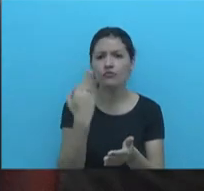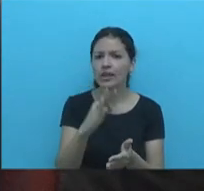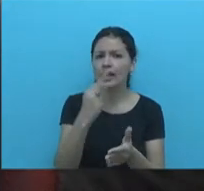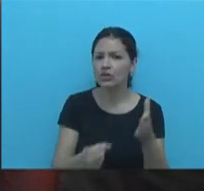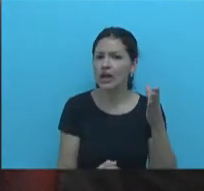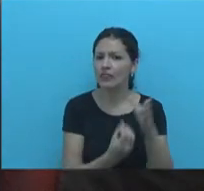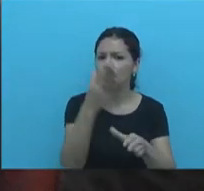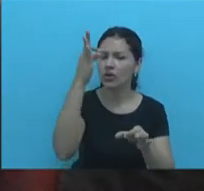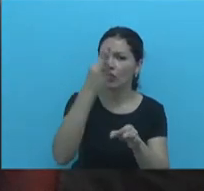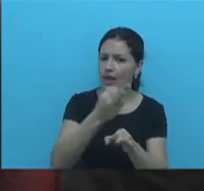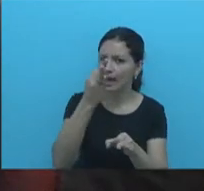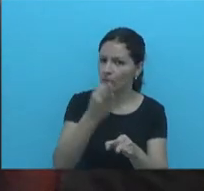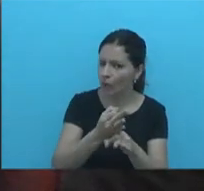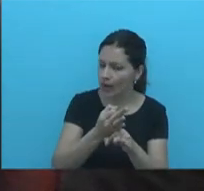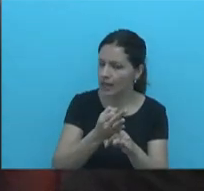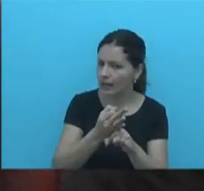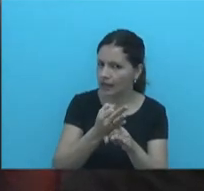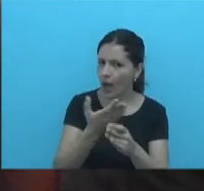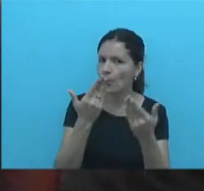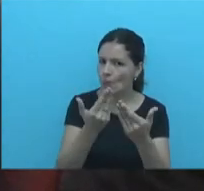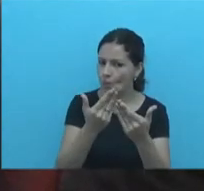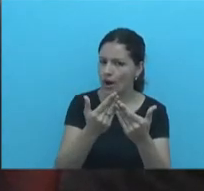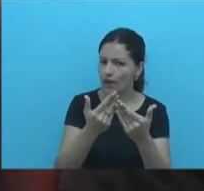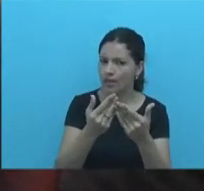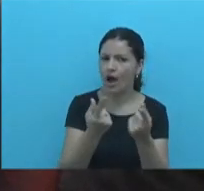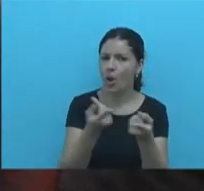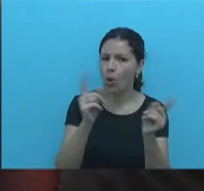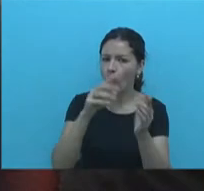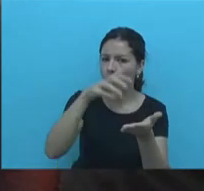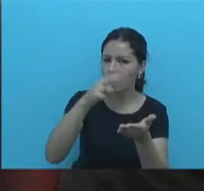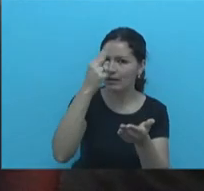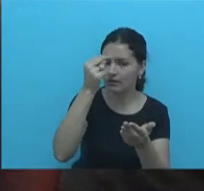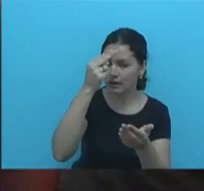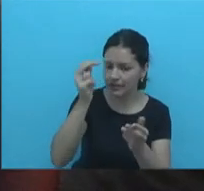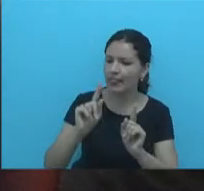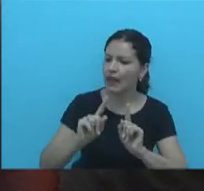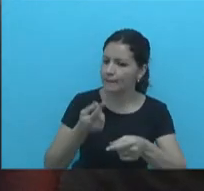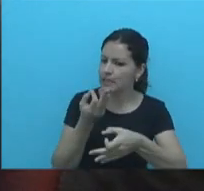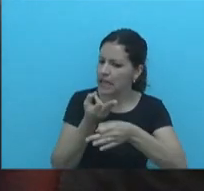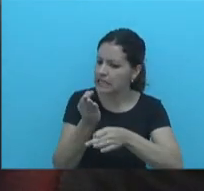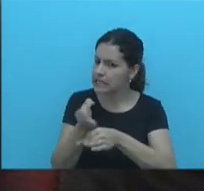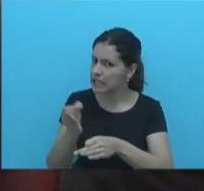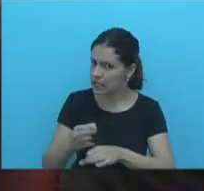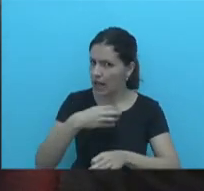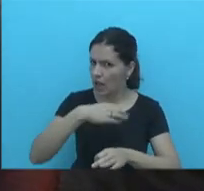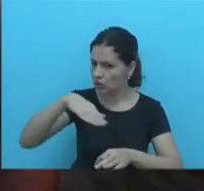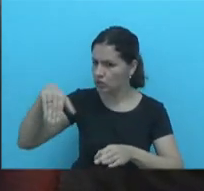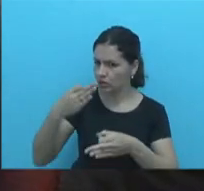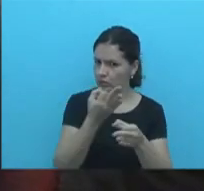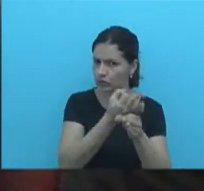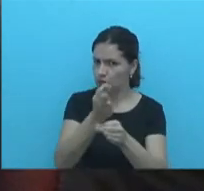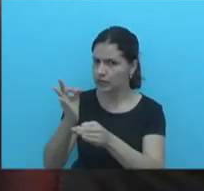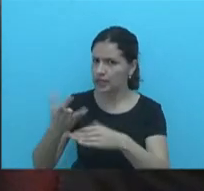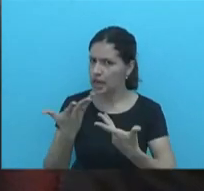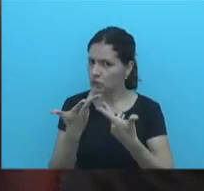enfermería y capacitación de primeros auxilios dentro de la institución, Para poder concretar este proyecto,